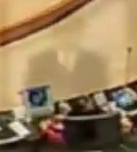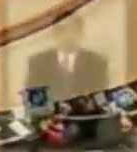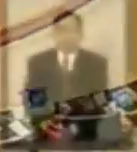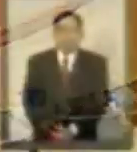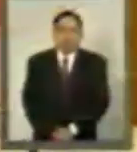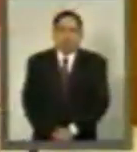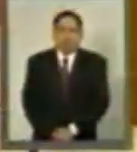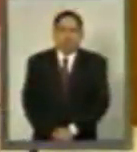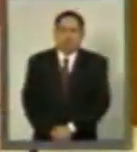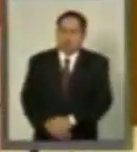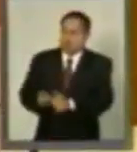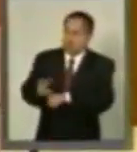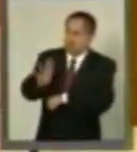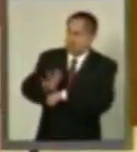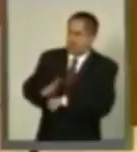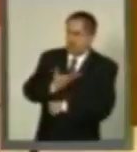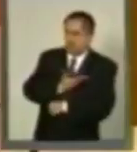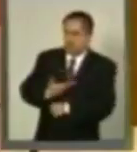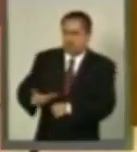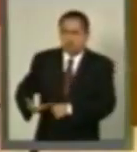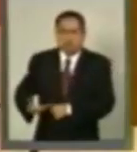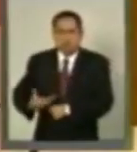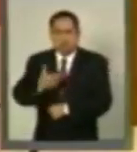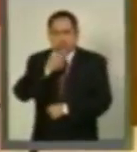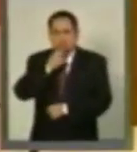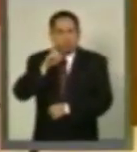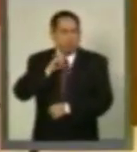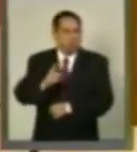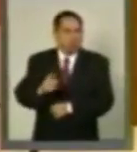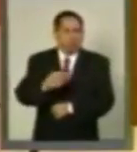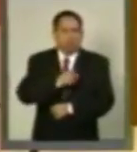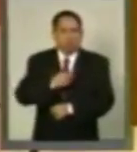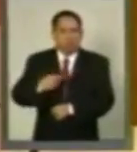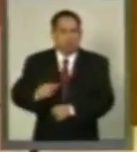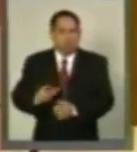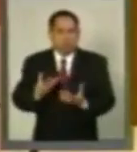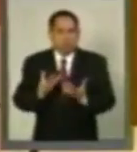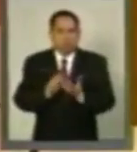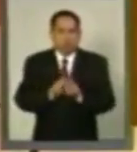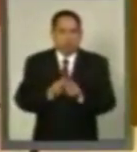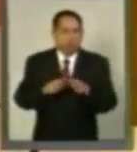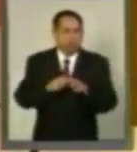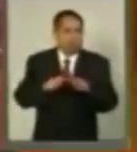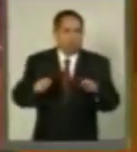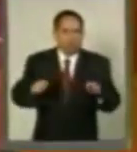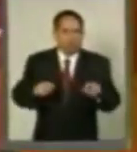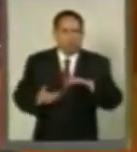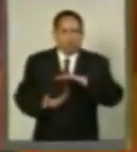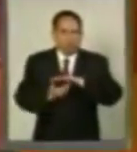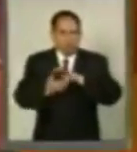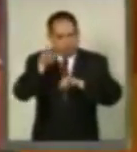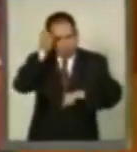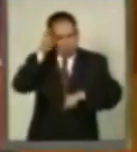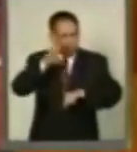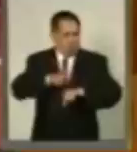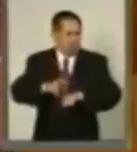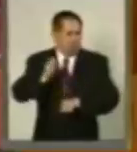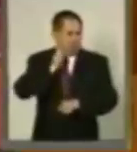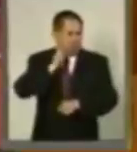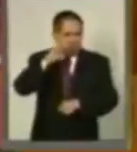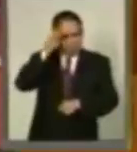Con su permiso, señor presidente, señoras y señores integrantes de la mesa directiva del Senado de la